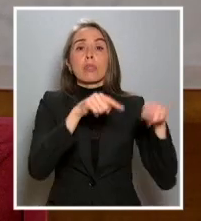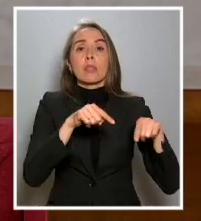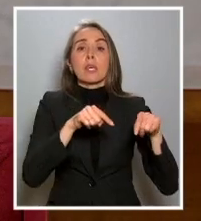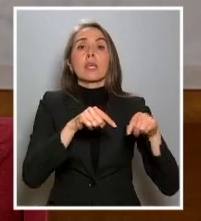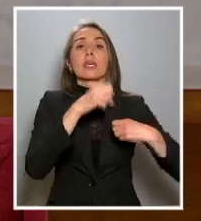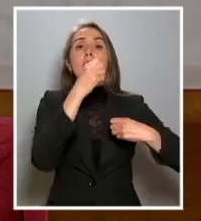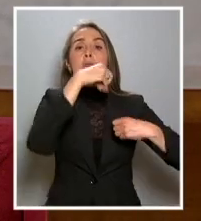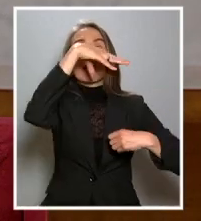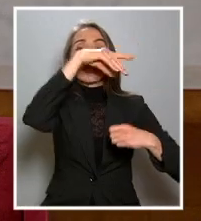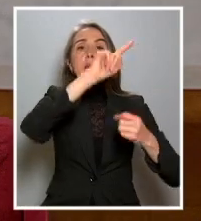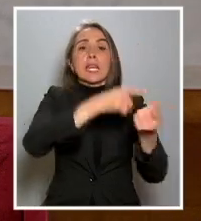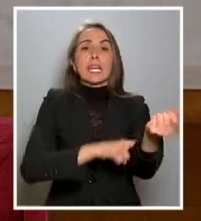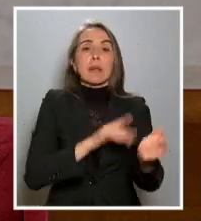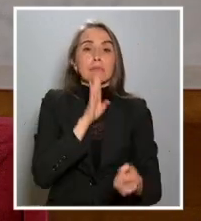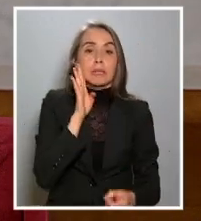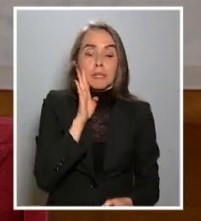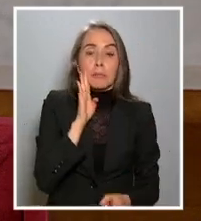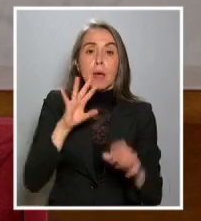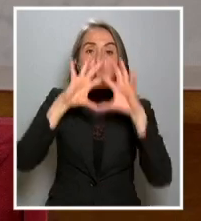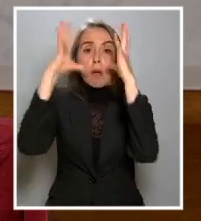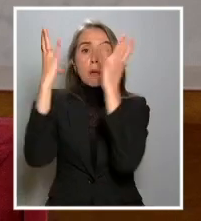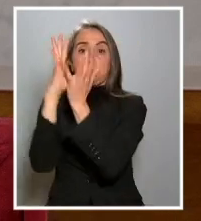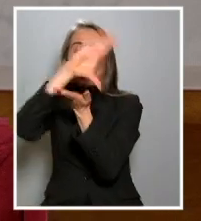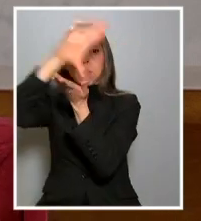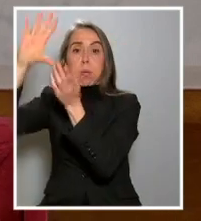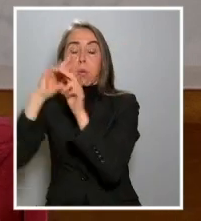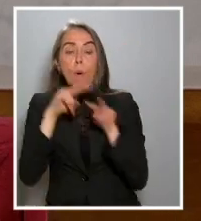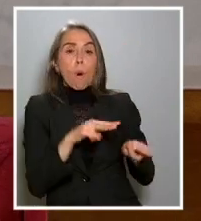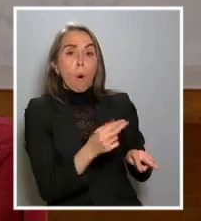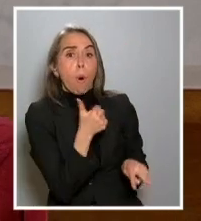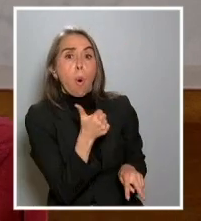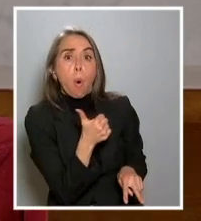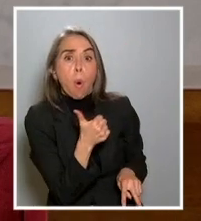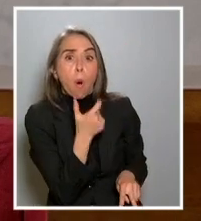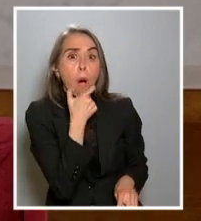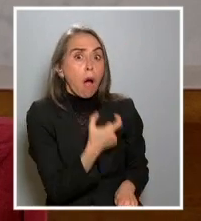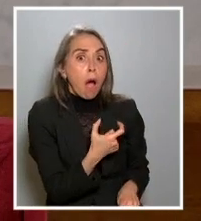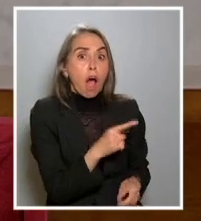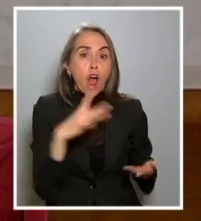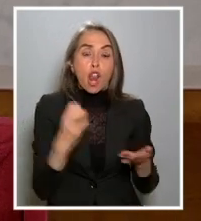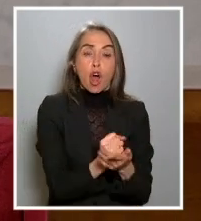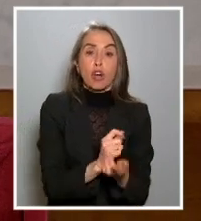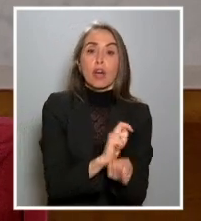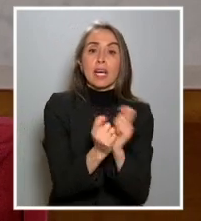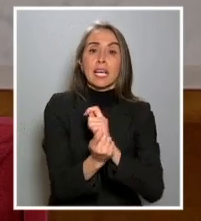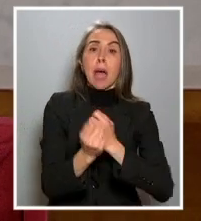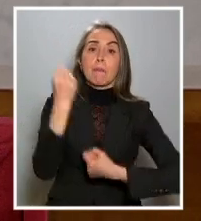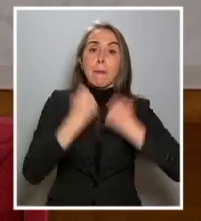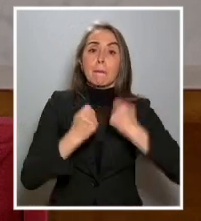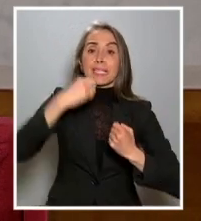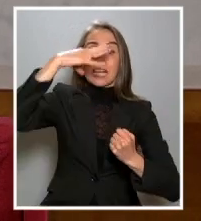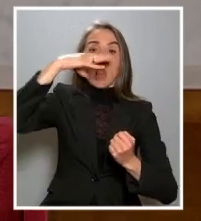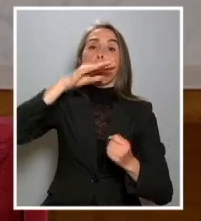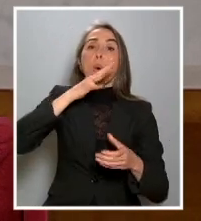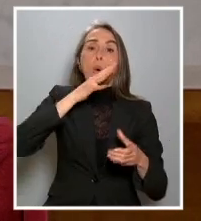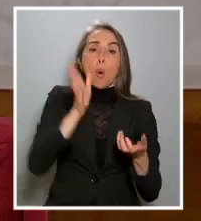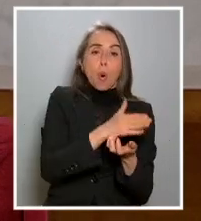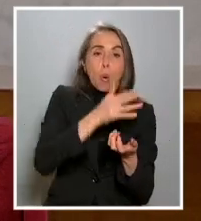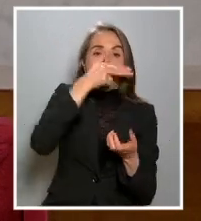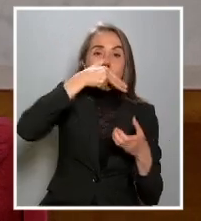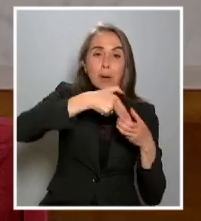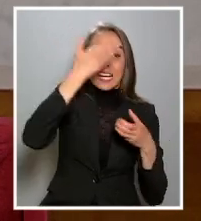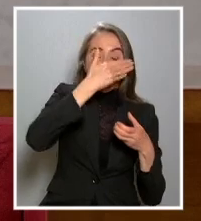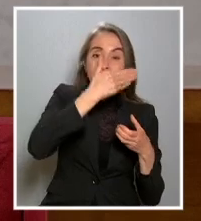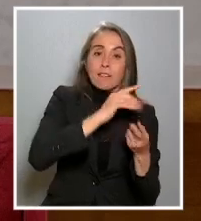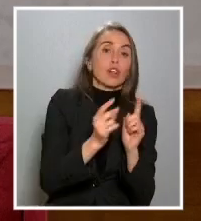Y el mundo nos admira por este logro. La transformación de la matriz energética nos ha permitido estar en la avanzada,